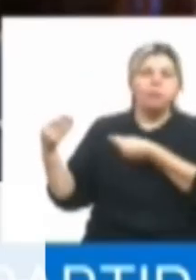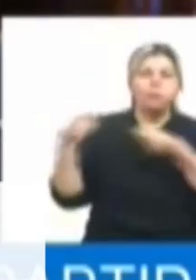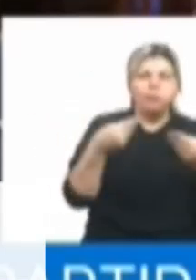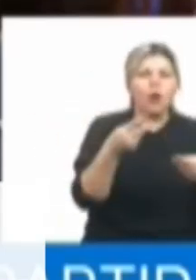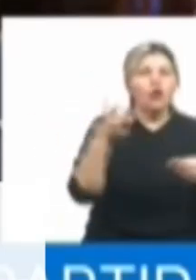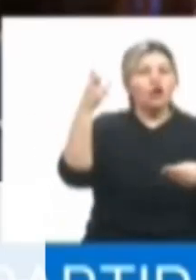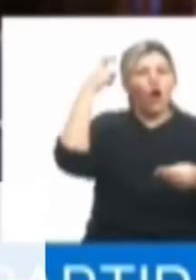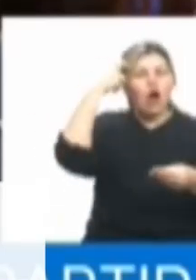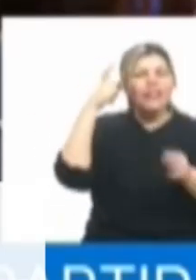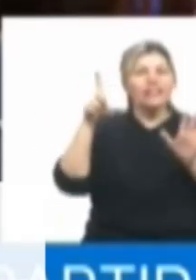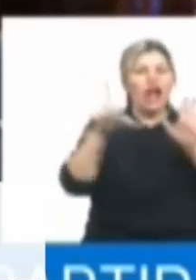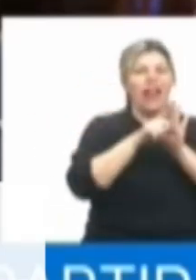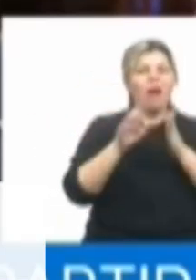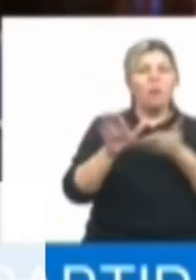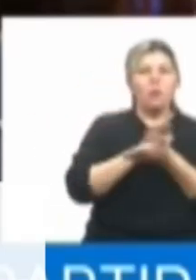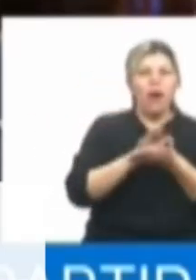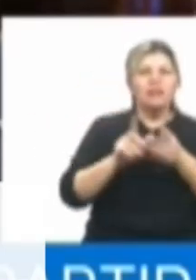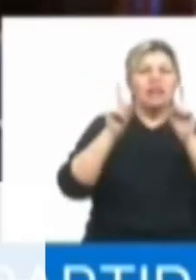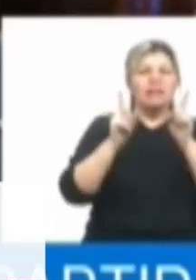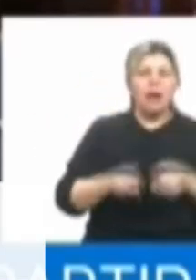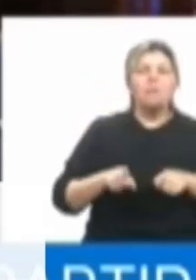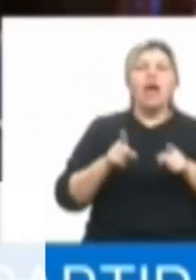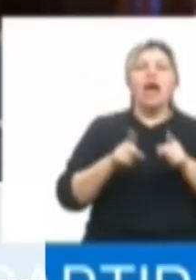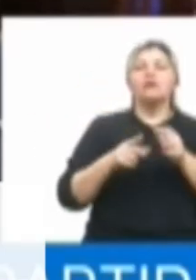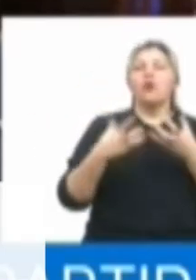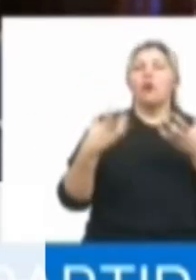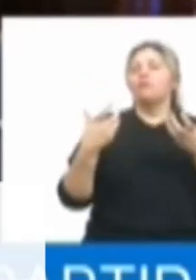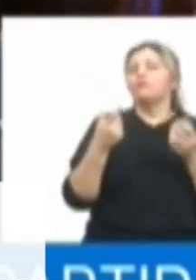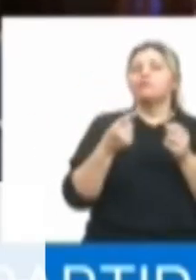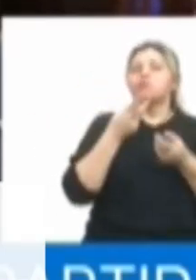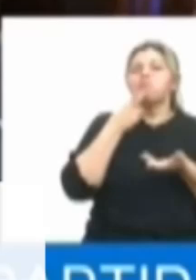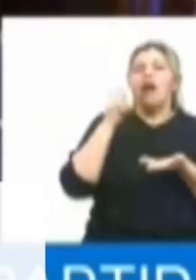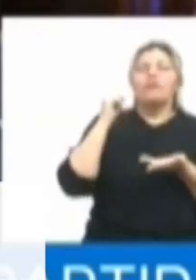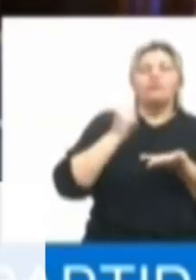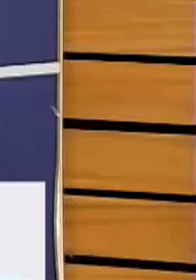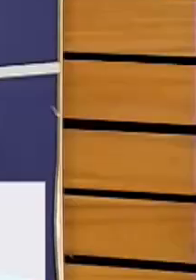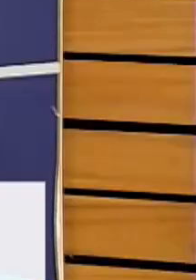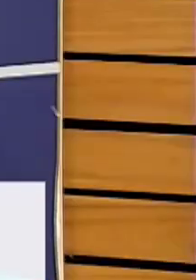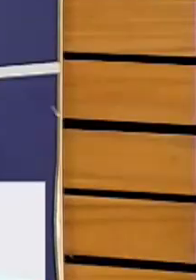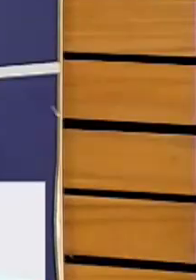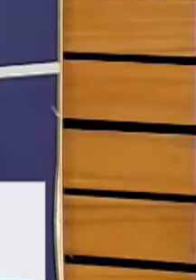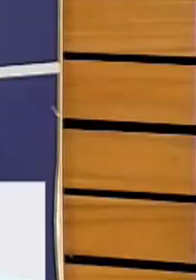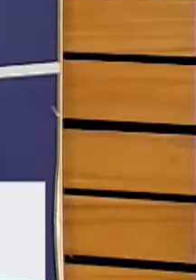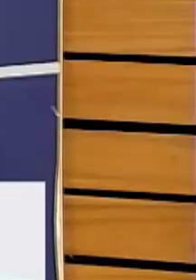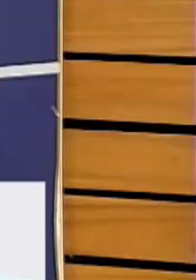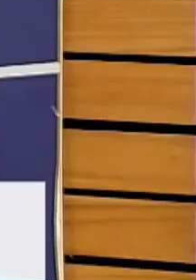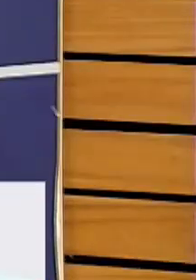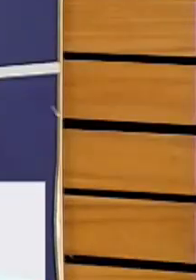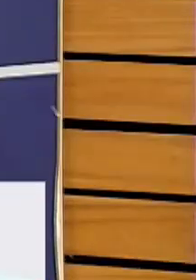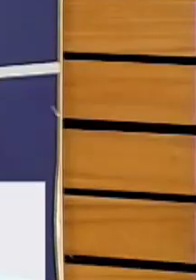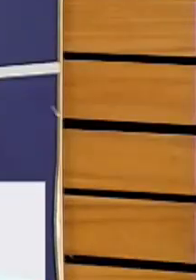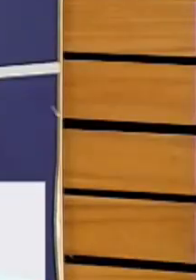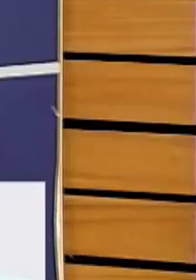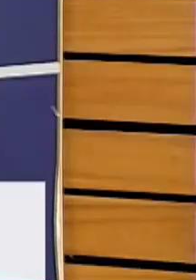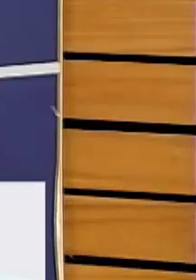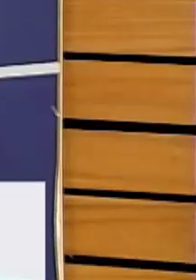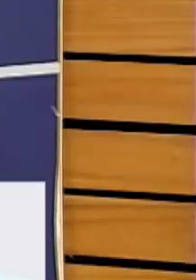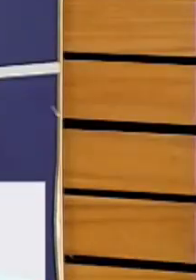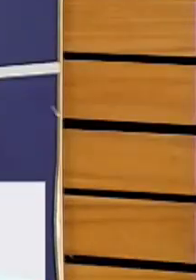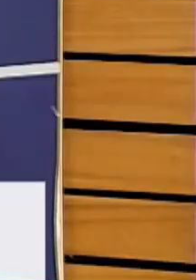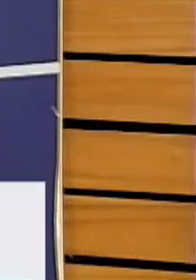blanqueen puestos de trabajo. Hay que recordar que la economía argentina tiene un gran sector en la